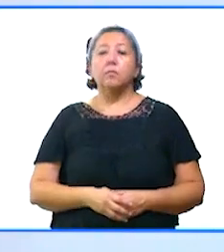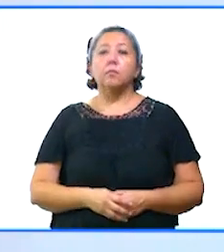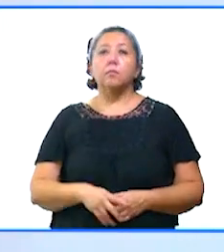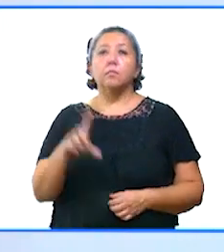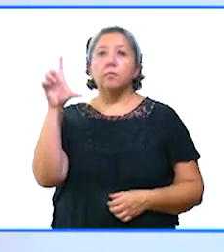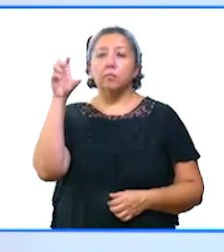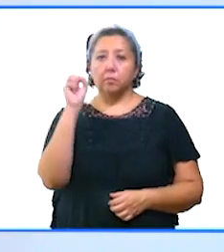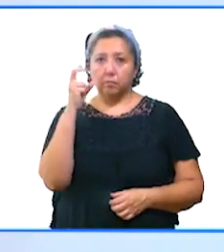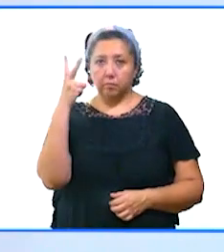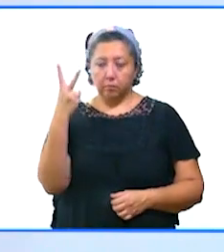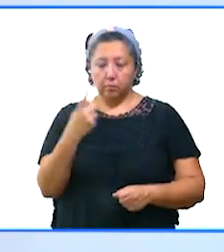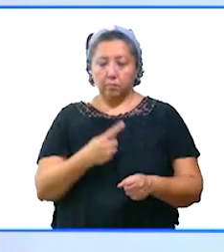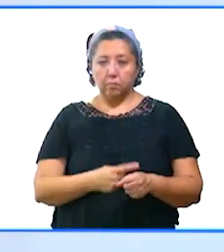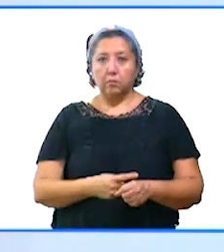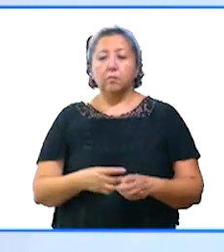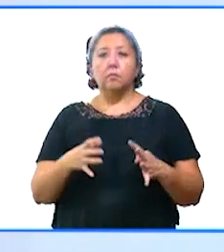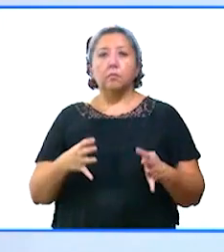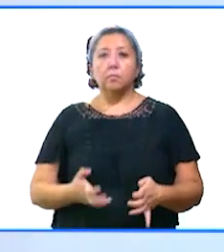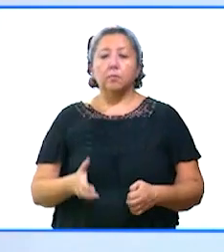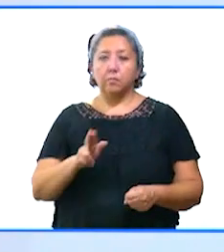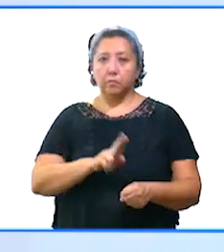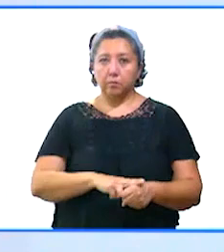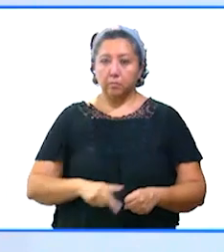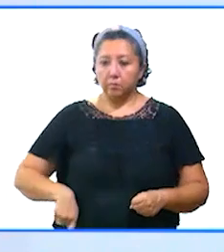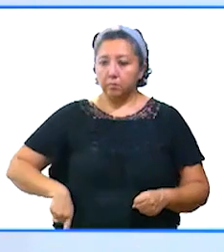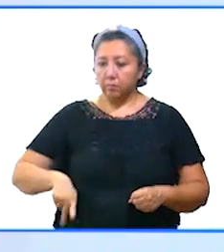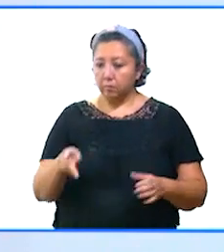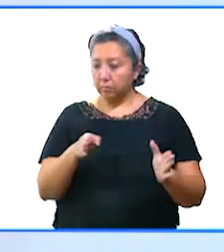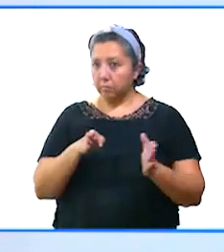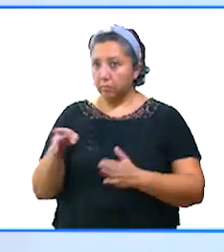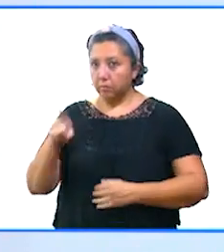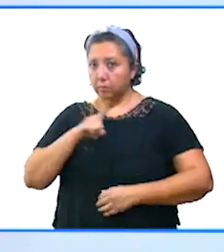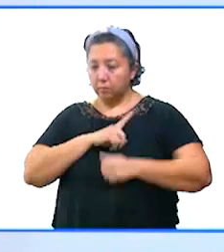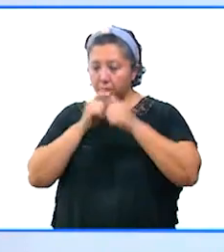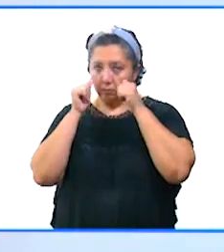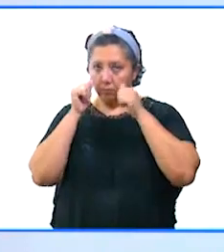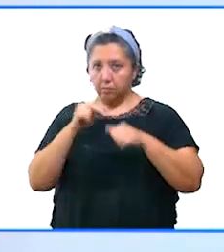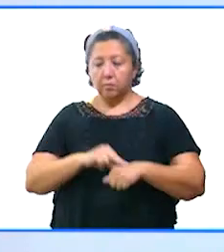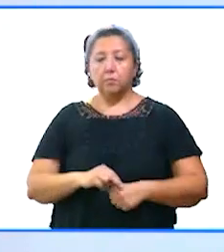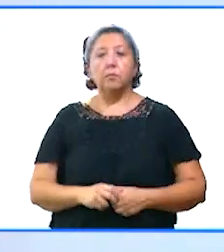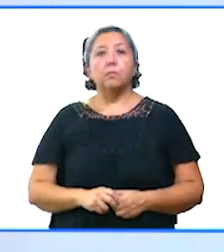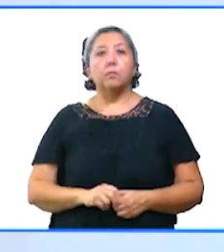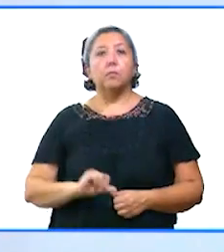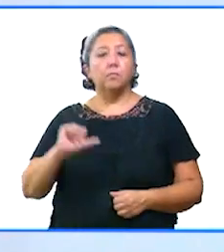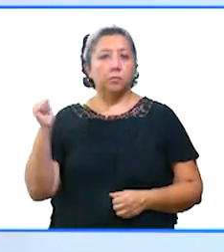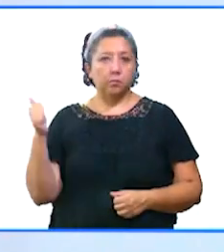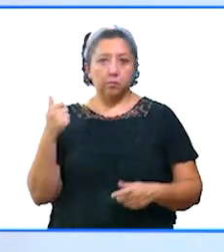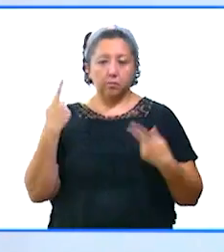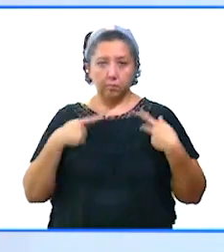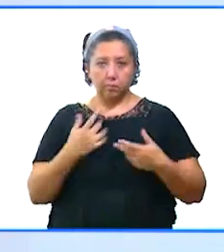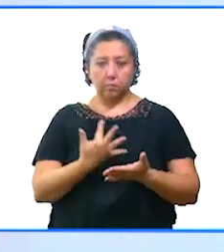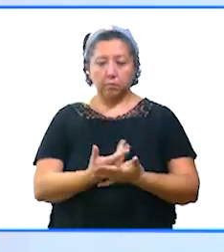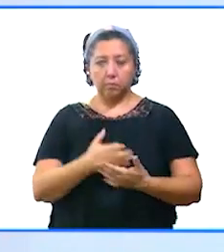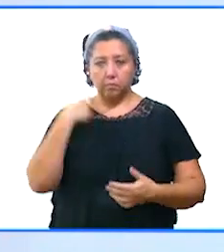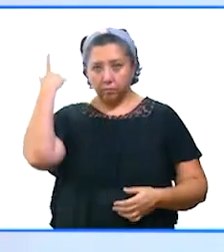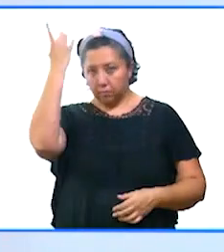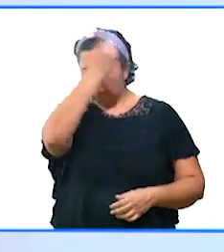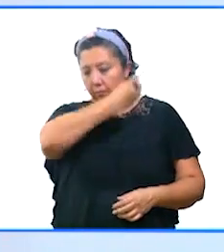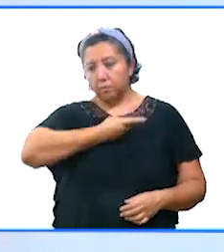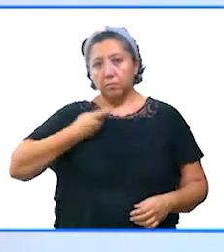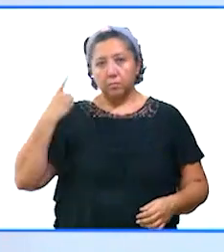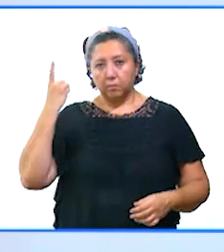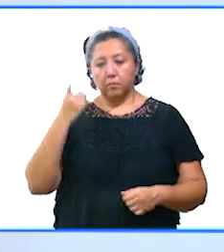mencionó, 22 de los casos positivos están en hospitales públicos y en aislamiento total. Hay otros pacientes a la espera